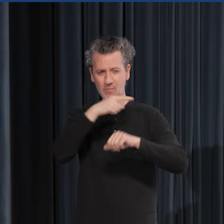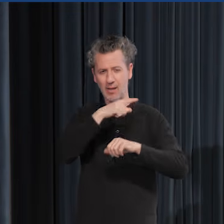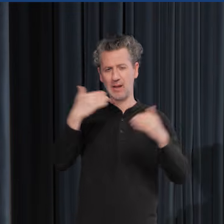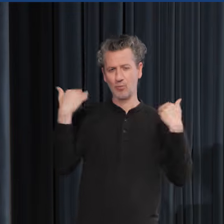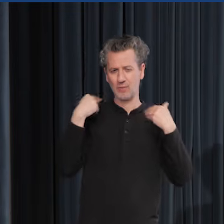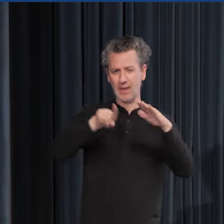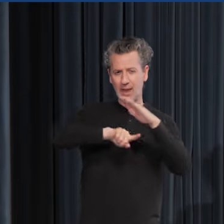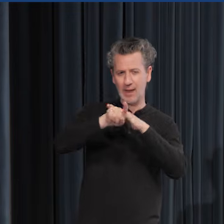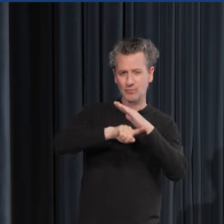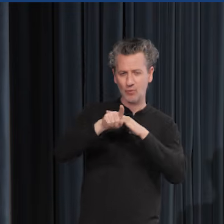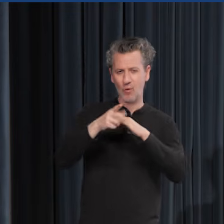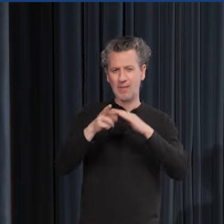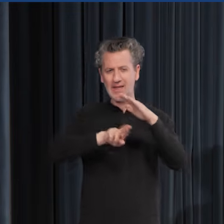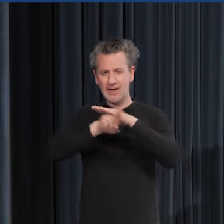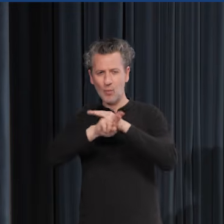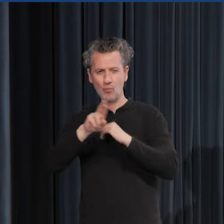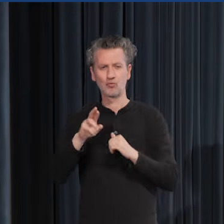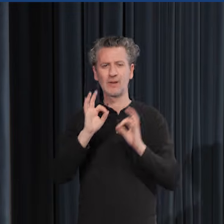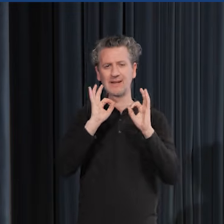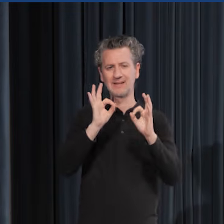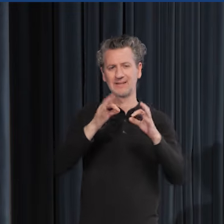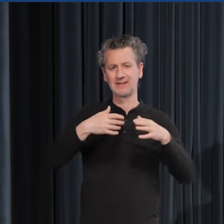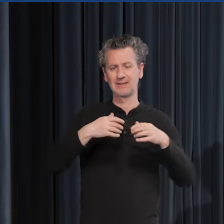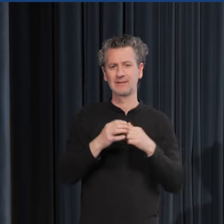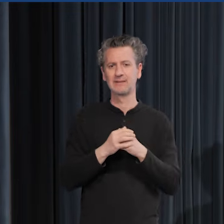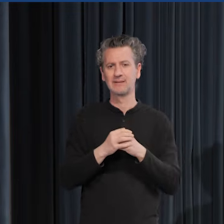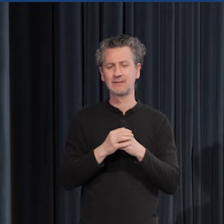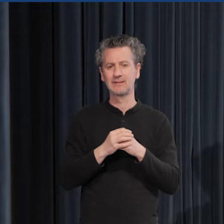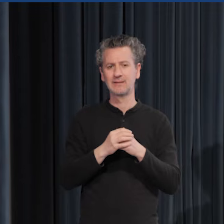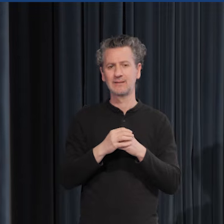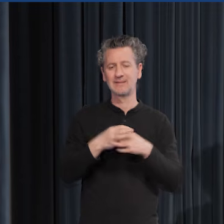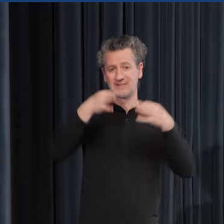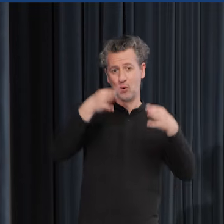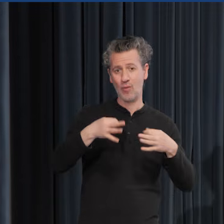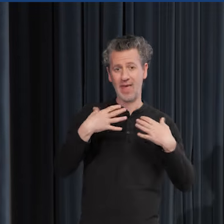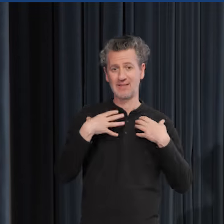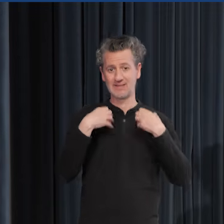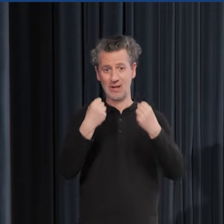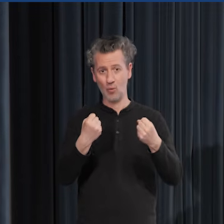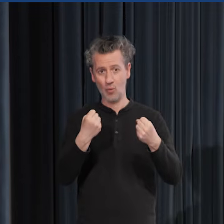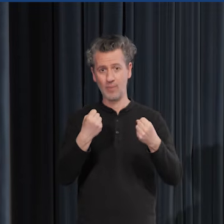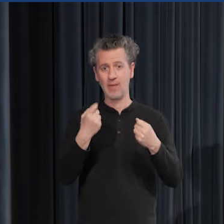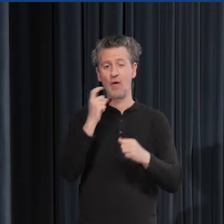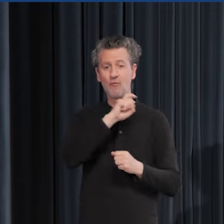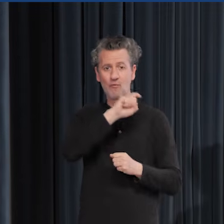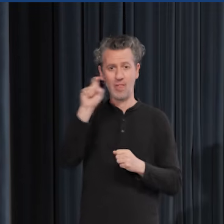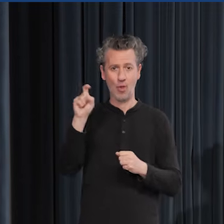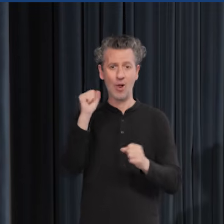recursos de seguridad y salud en la Fundación Laboral de la